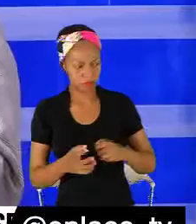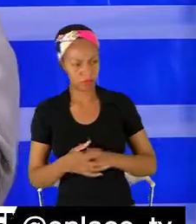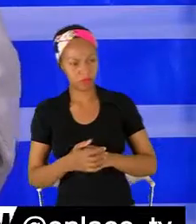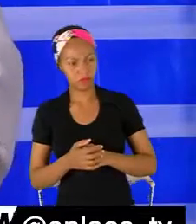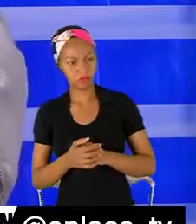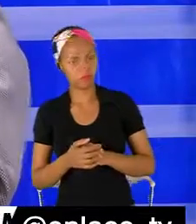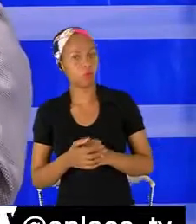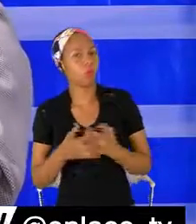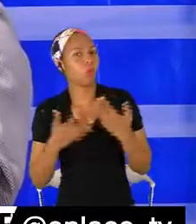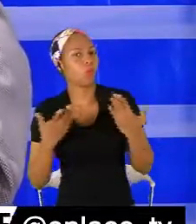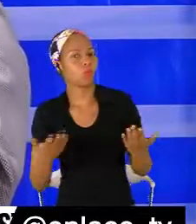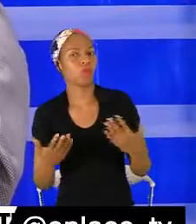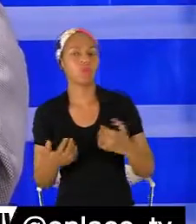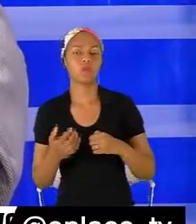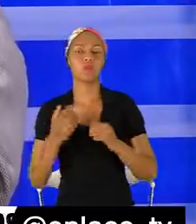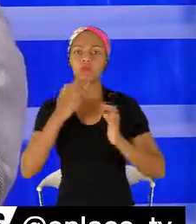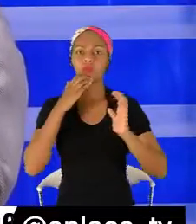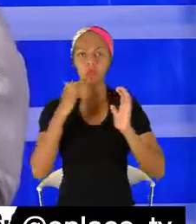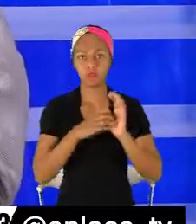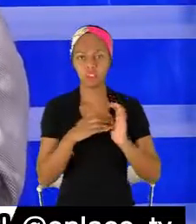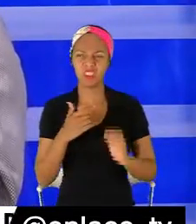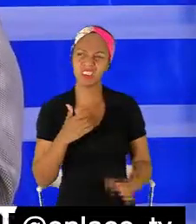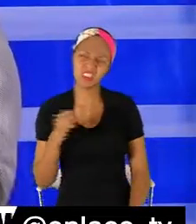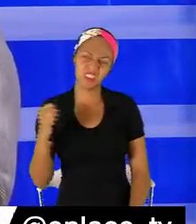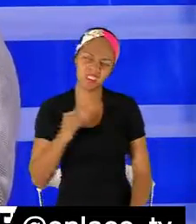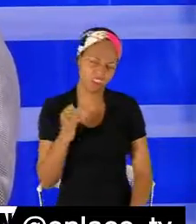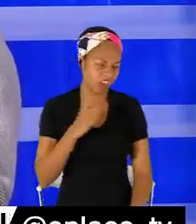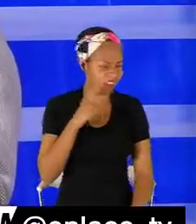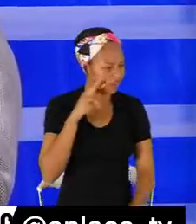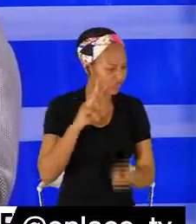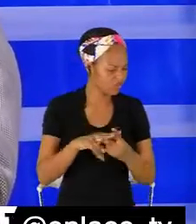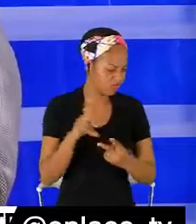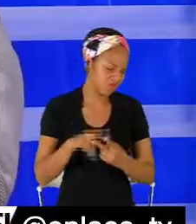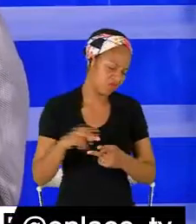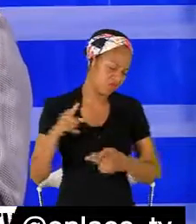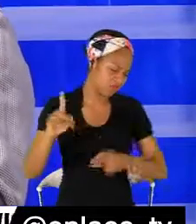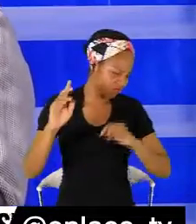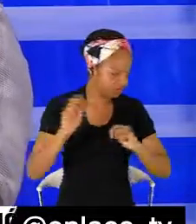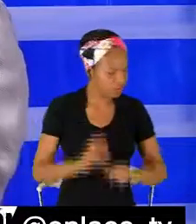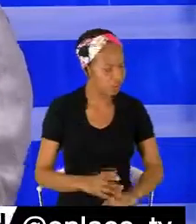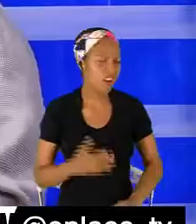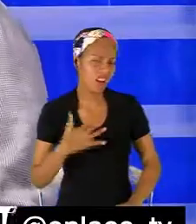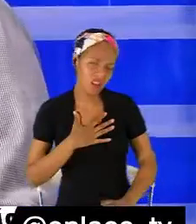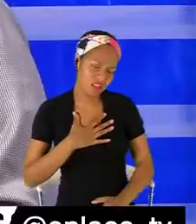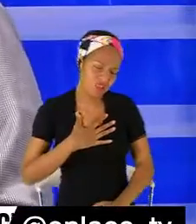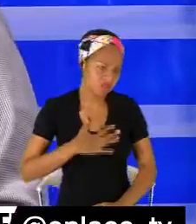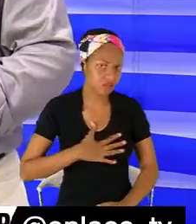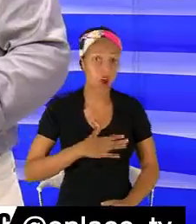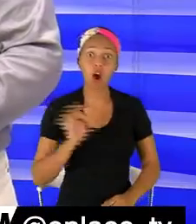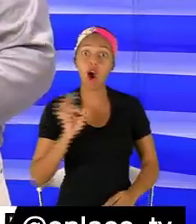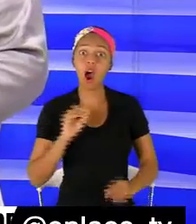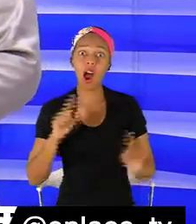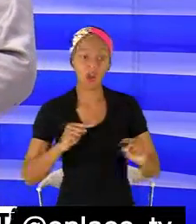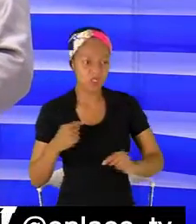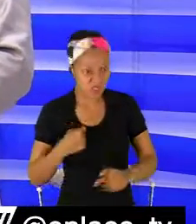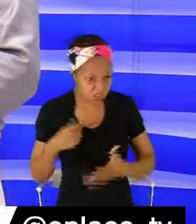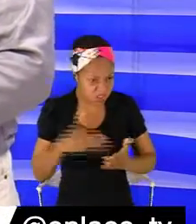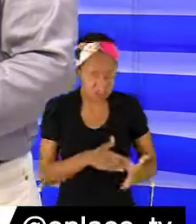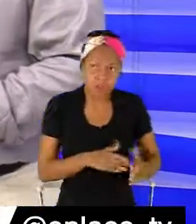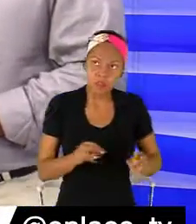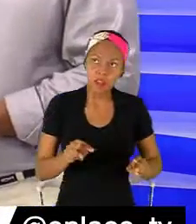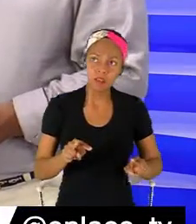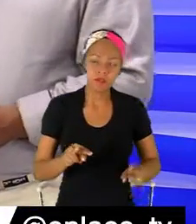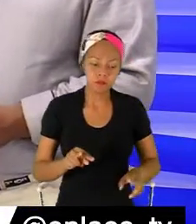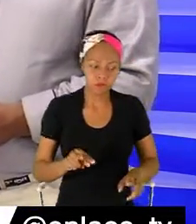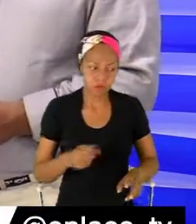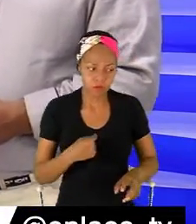los que viven ese flagelo que es la violencia como víctima y como victimario. Pablo, muchas gracias